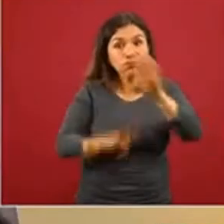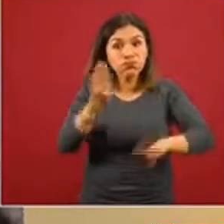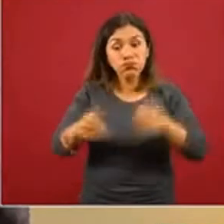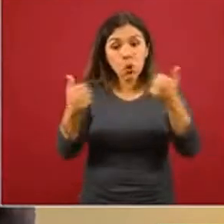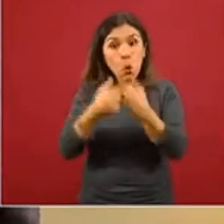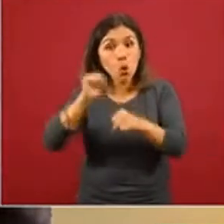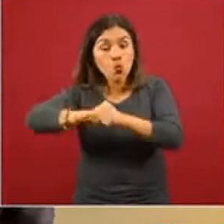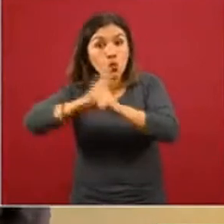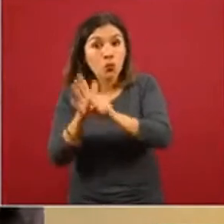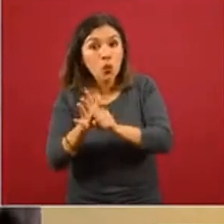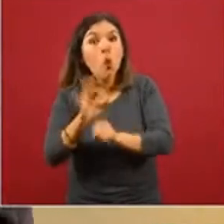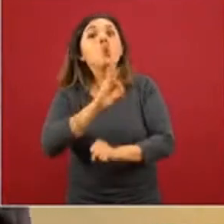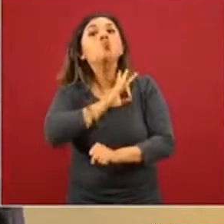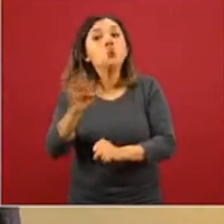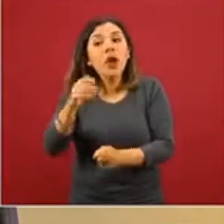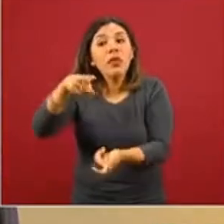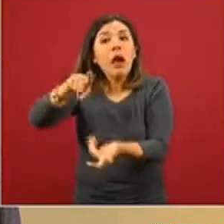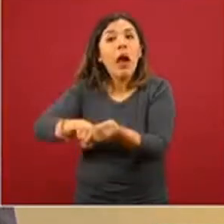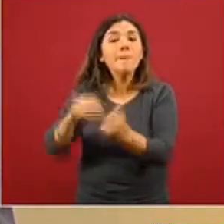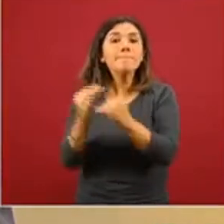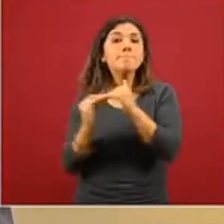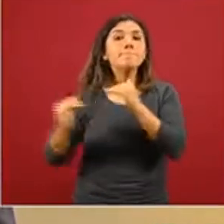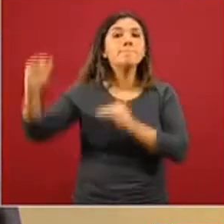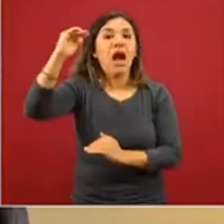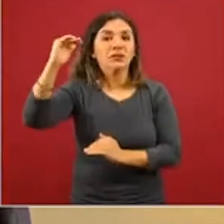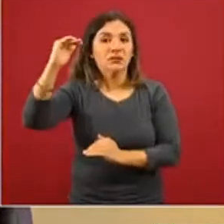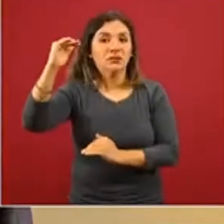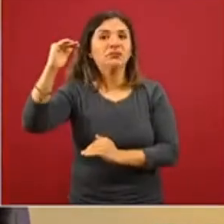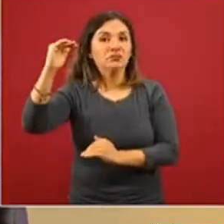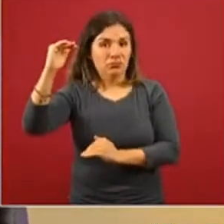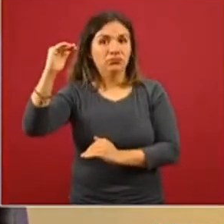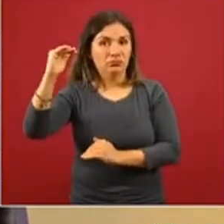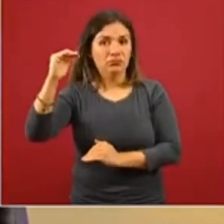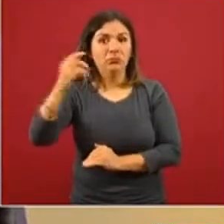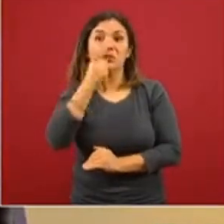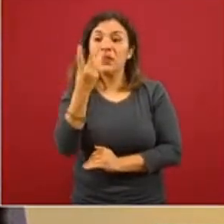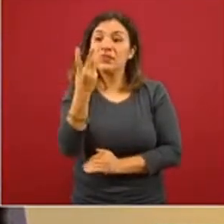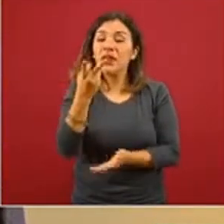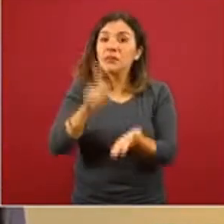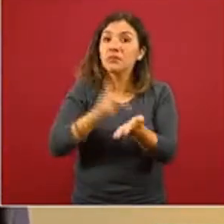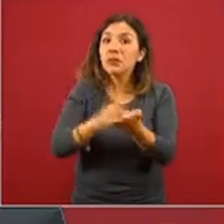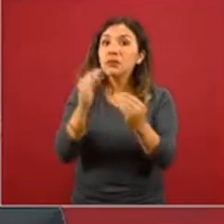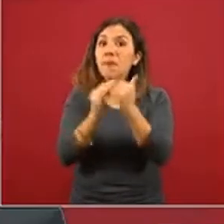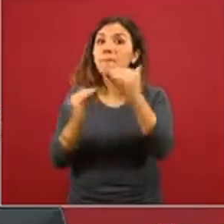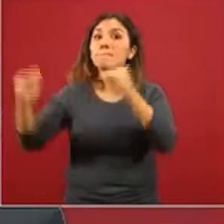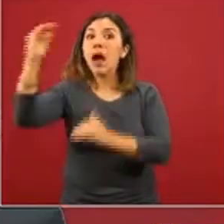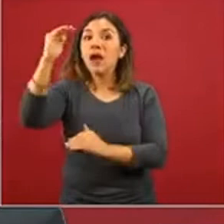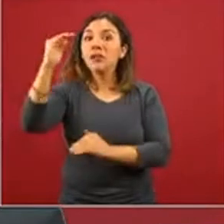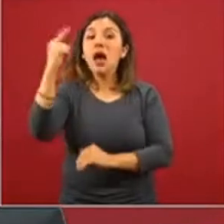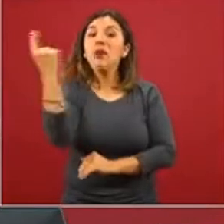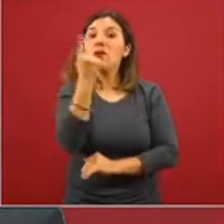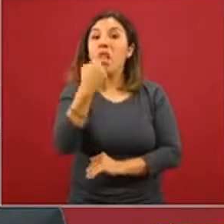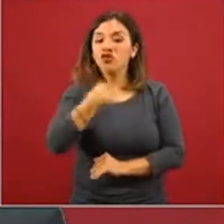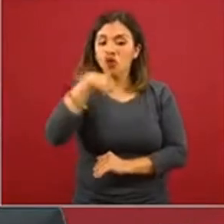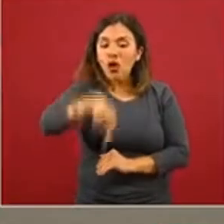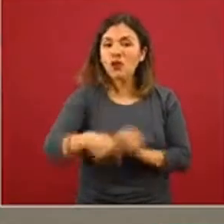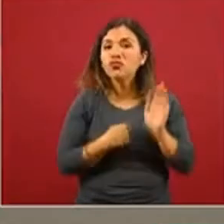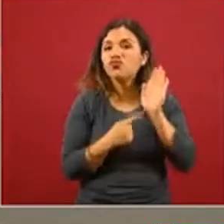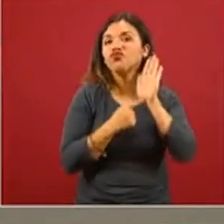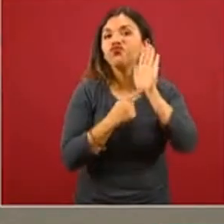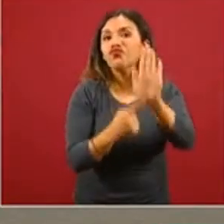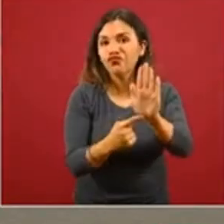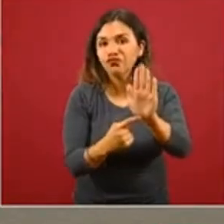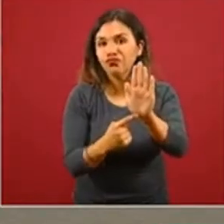COVID podría ser mayor. Concretamente aquí se habla de 3 veces más de las que presentamos aquí cada